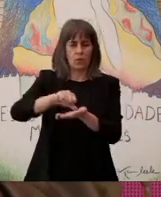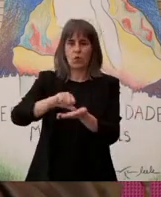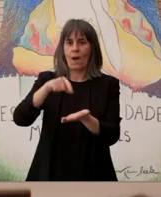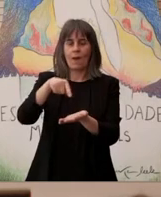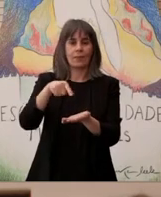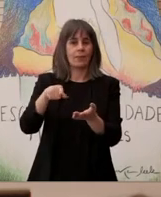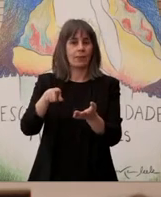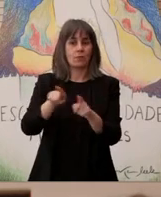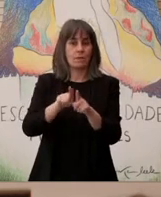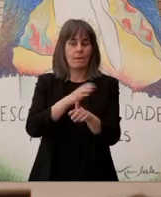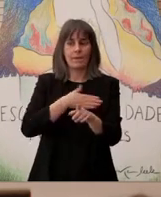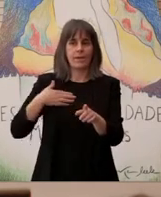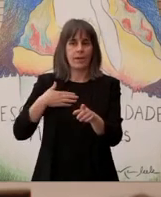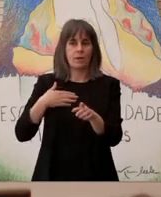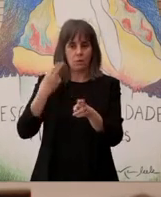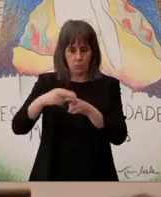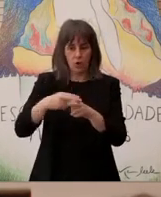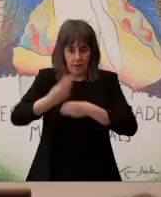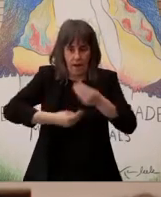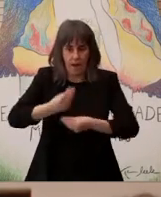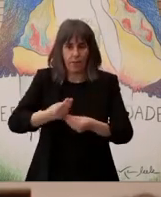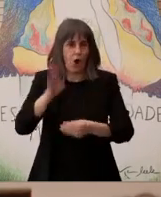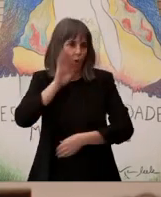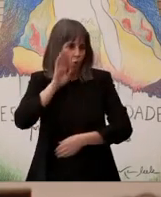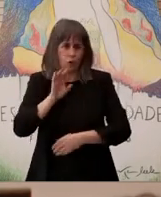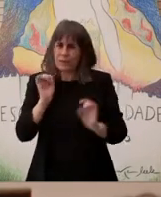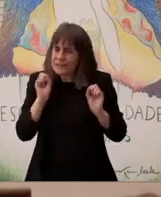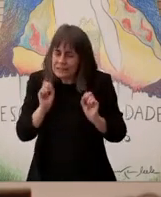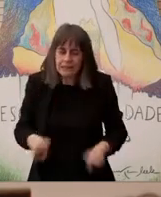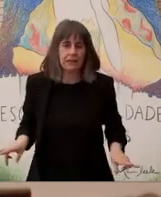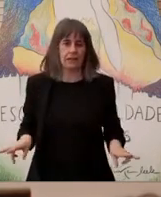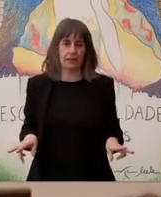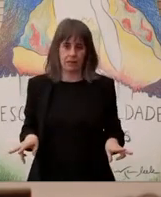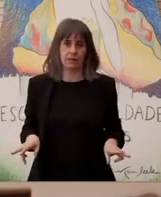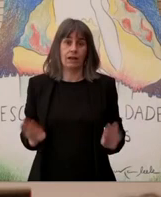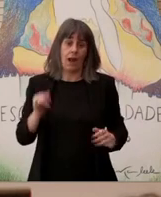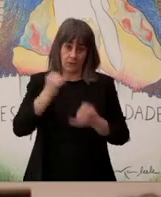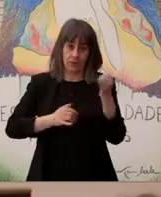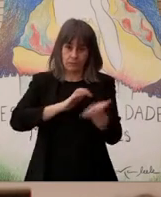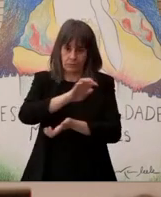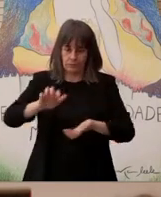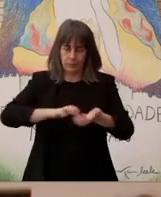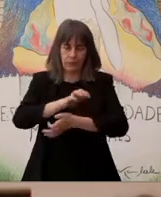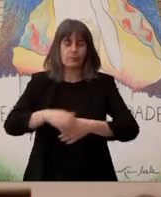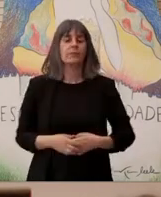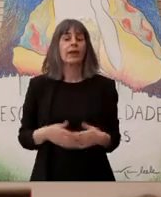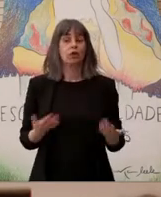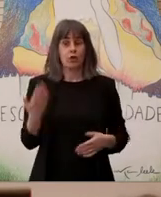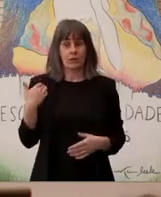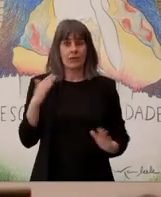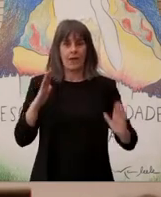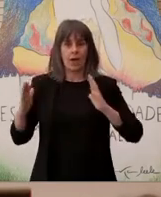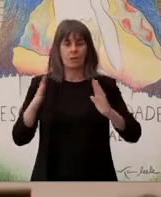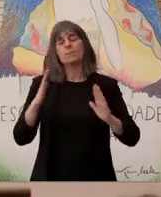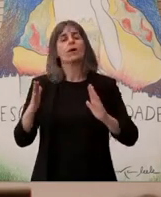que quería que se hiciese política y que no hubiese corrupción y que no hubiese un beso que aconteció Alí entonces En aquel momento y